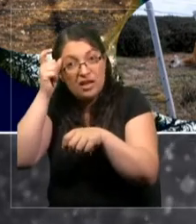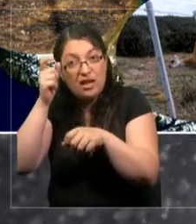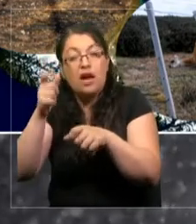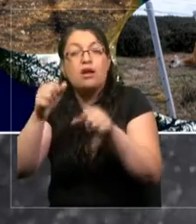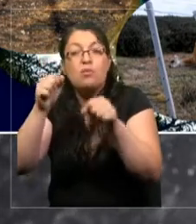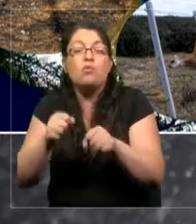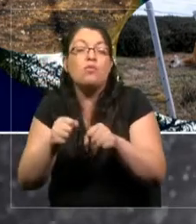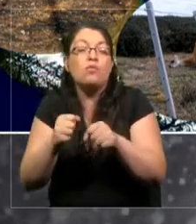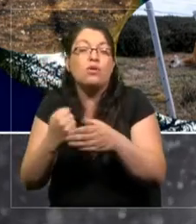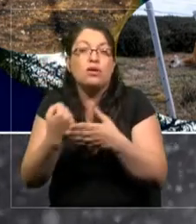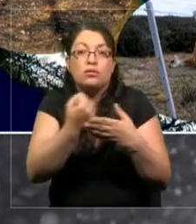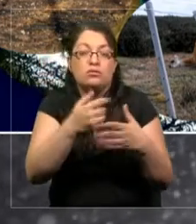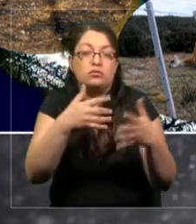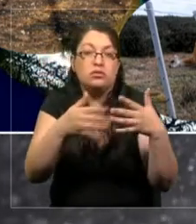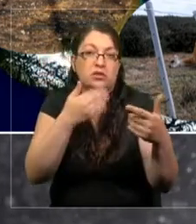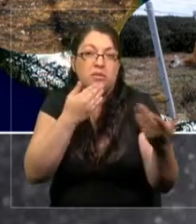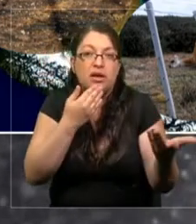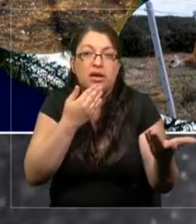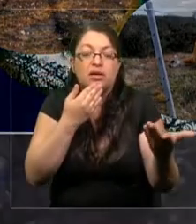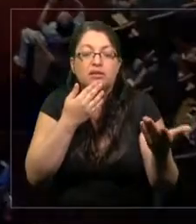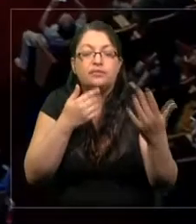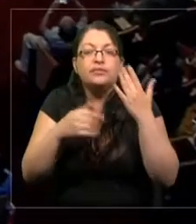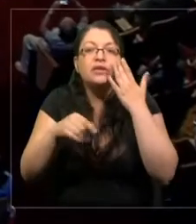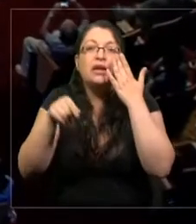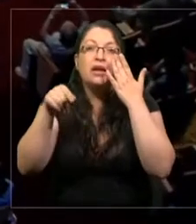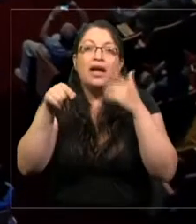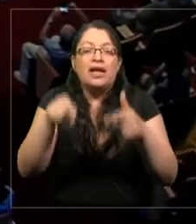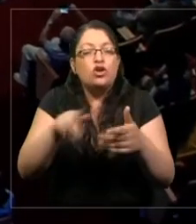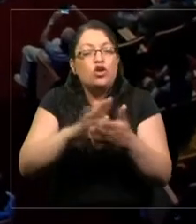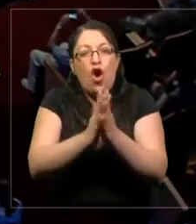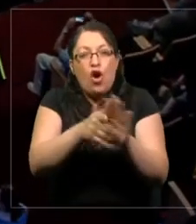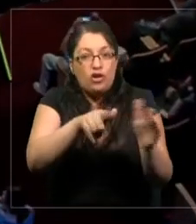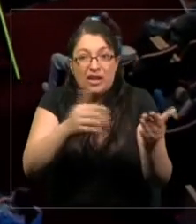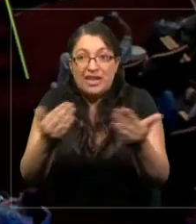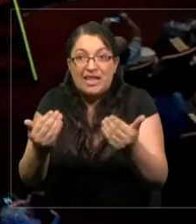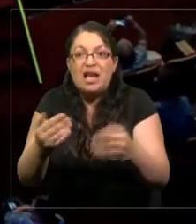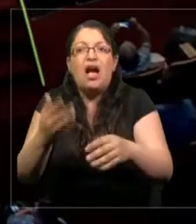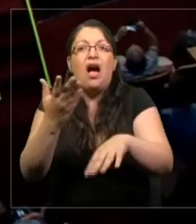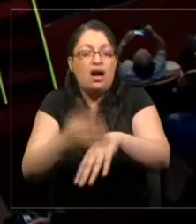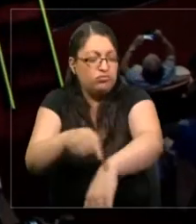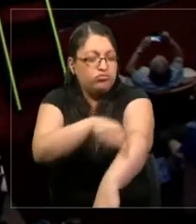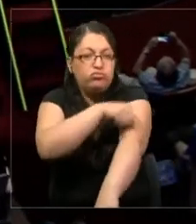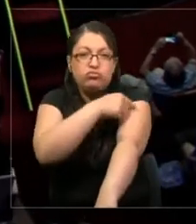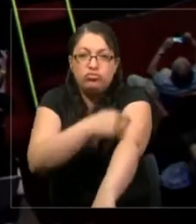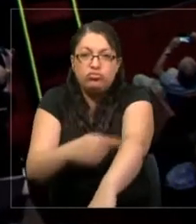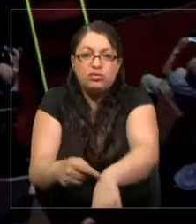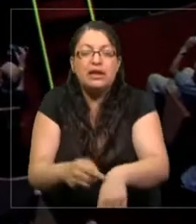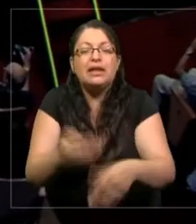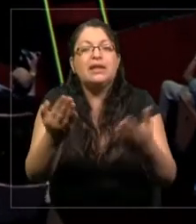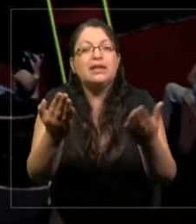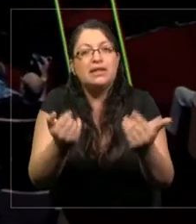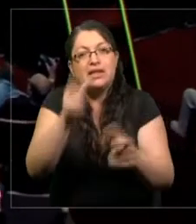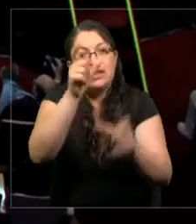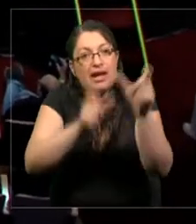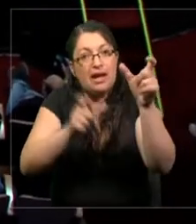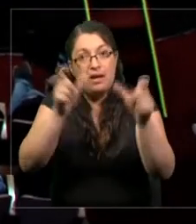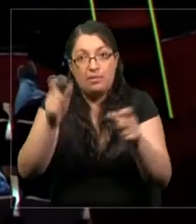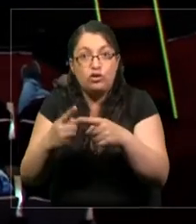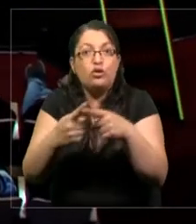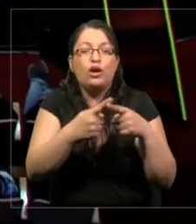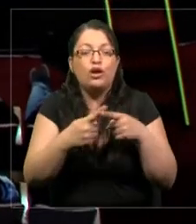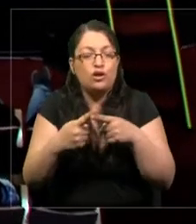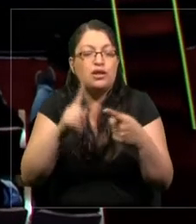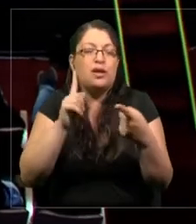necesidades están instaladas en los territorios y requieren de la participación de la sociedad